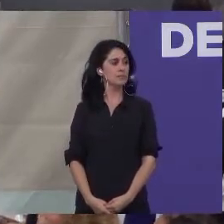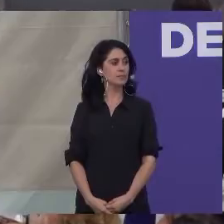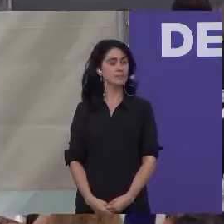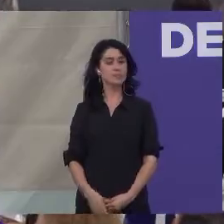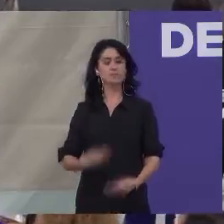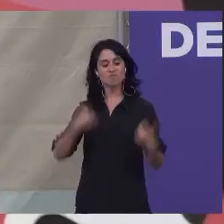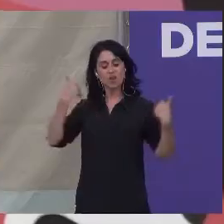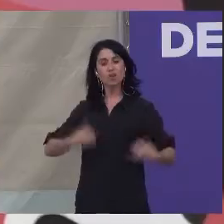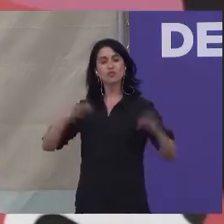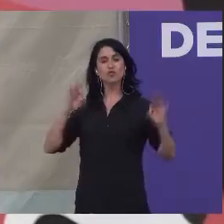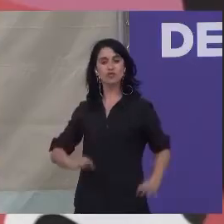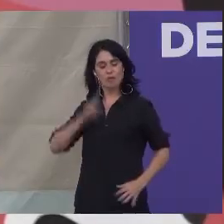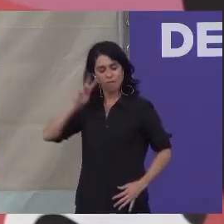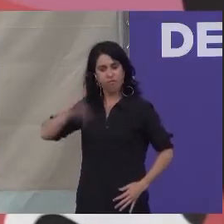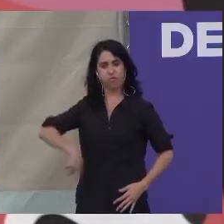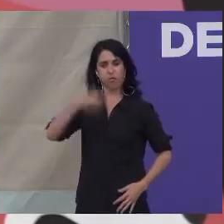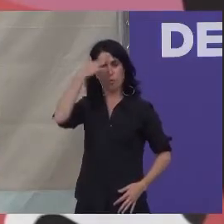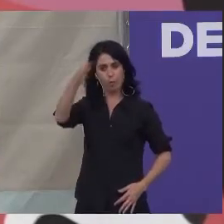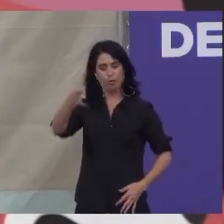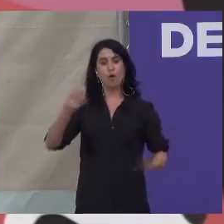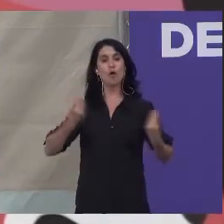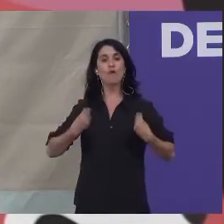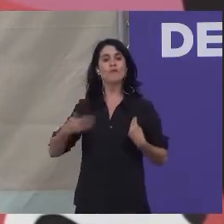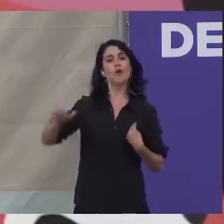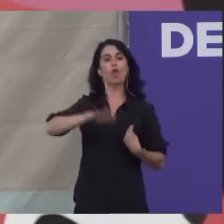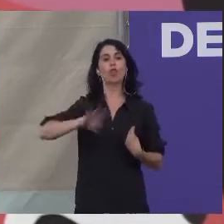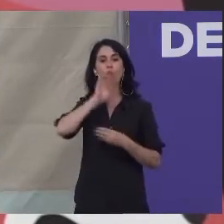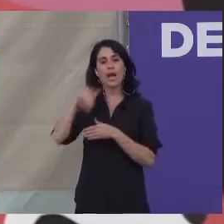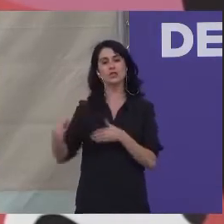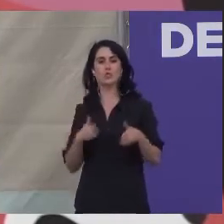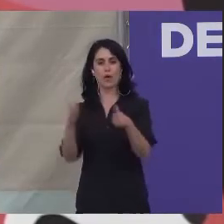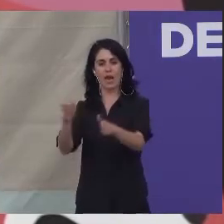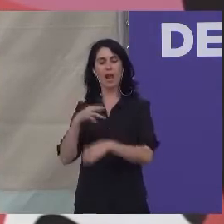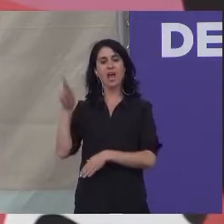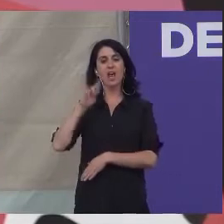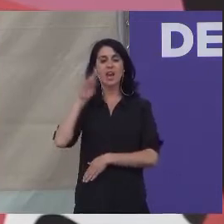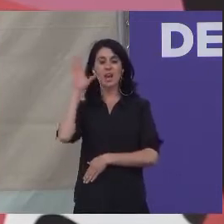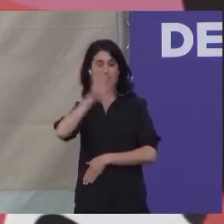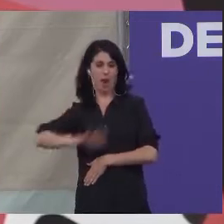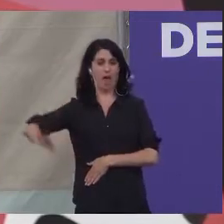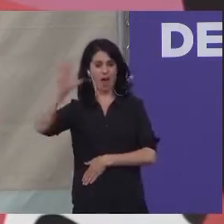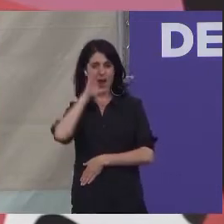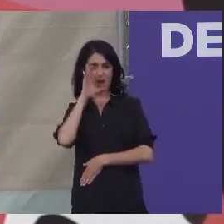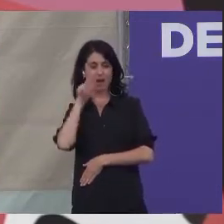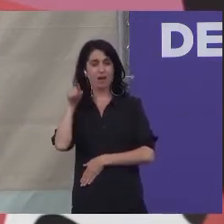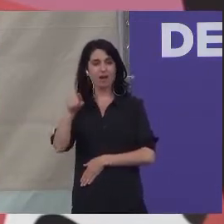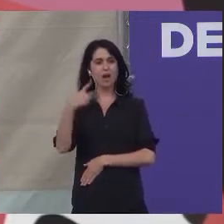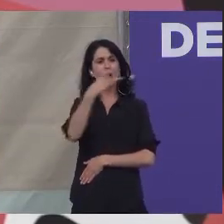Soc de Poble. Vivo en la cuenca del Xúquer, soc riberenc. La comarca de la Ribera Alta tiene